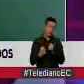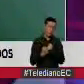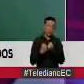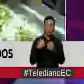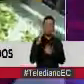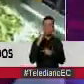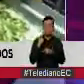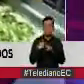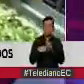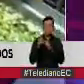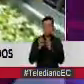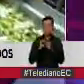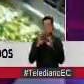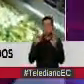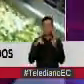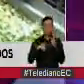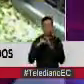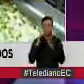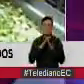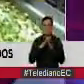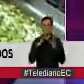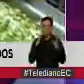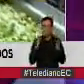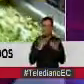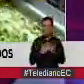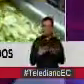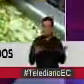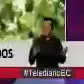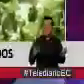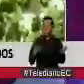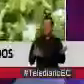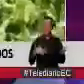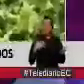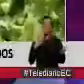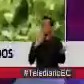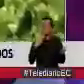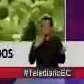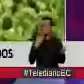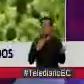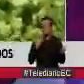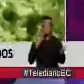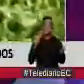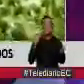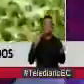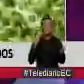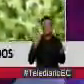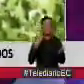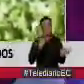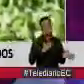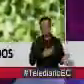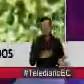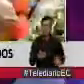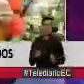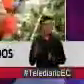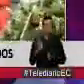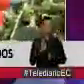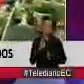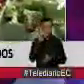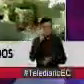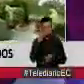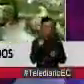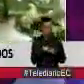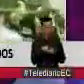promocionar exportaciones e inversiones. Y eso, una forma de hacerlo de manera decidida y concreta es a través de